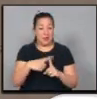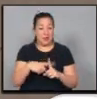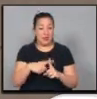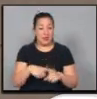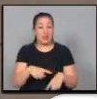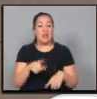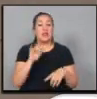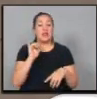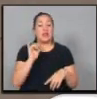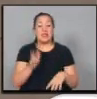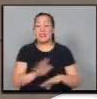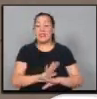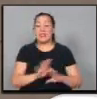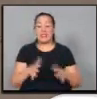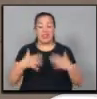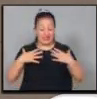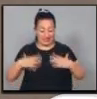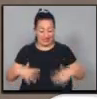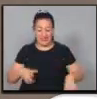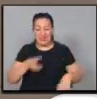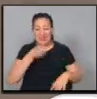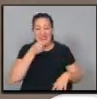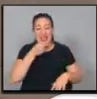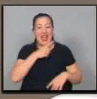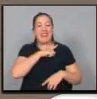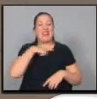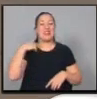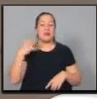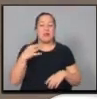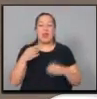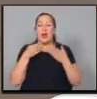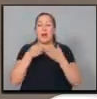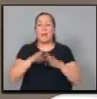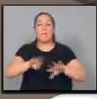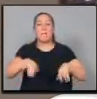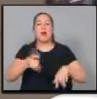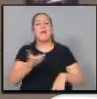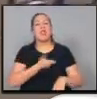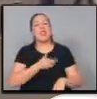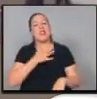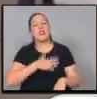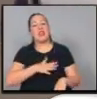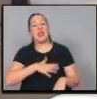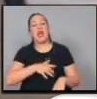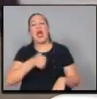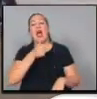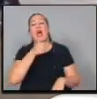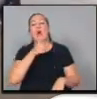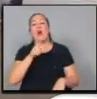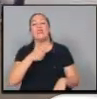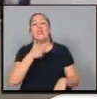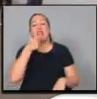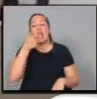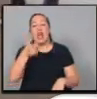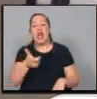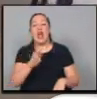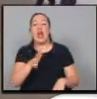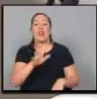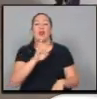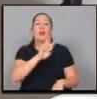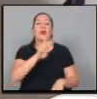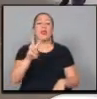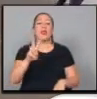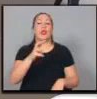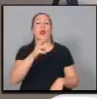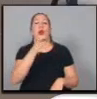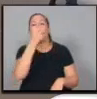sin traje de neopren, a meterse al mar. Cuando salió me dijo, quédate tranquila, el agua está mucho más calentita, está en torno a los 22, 23